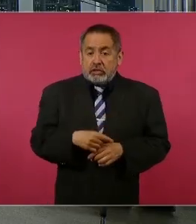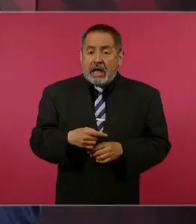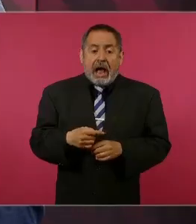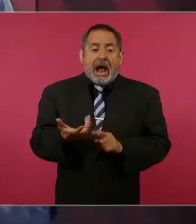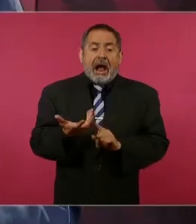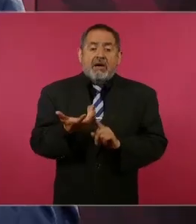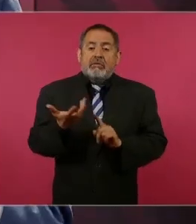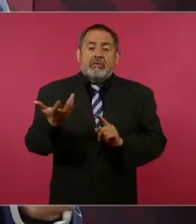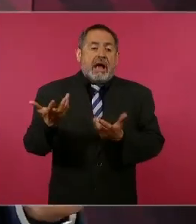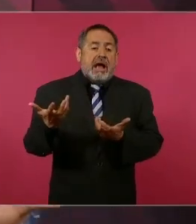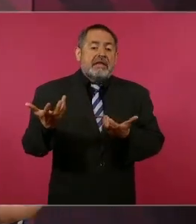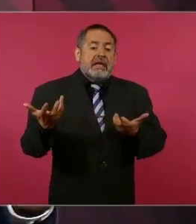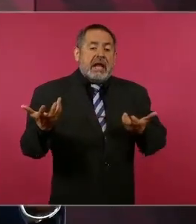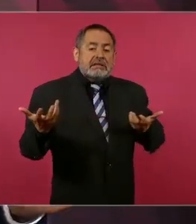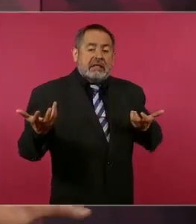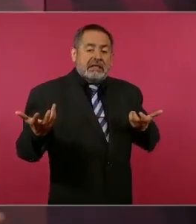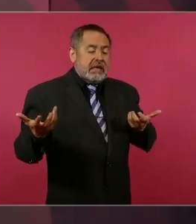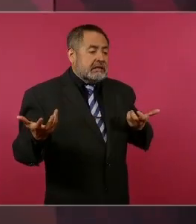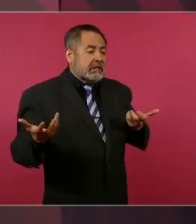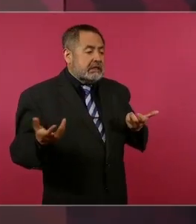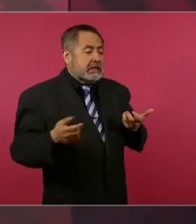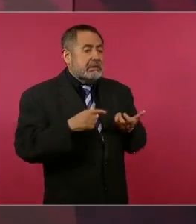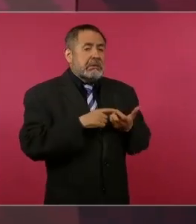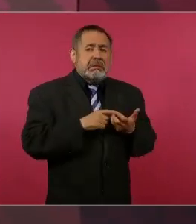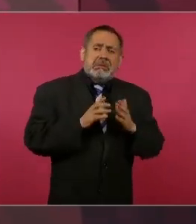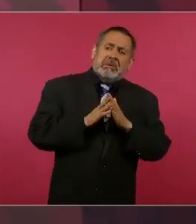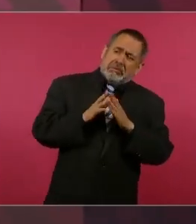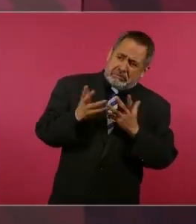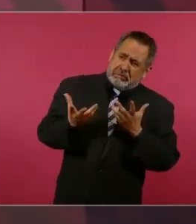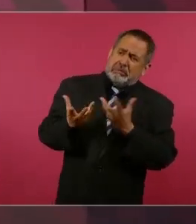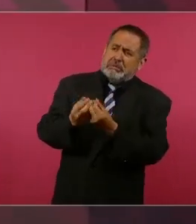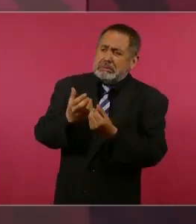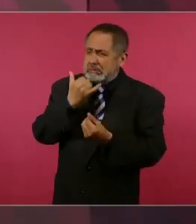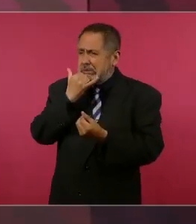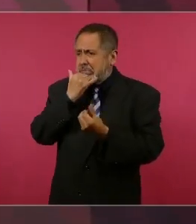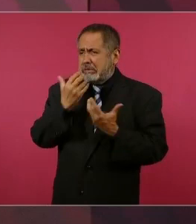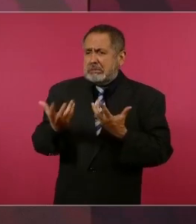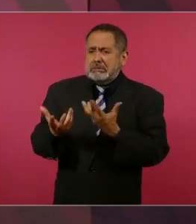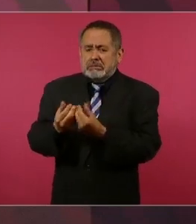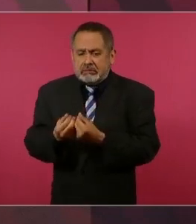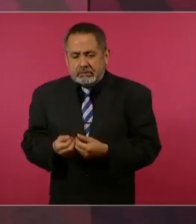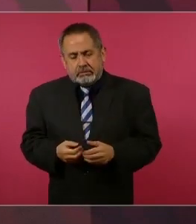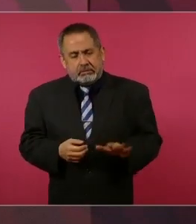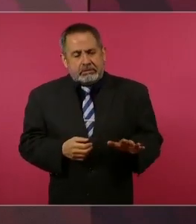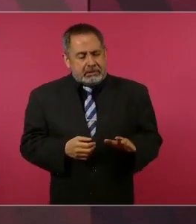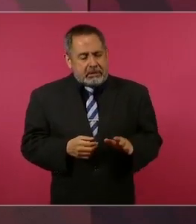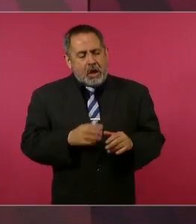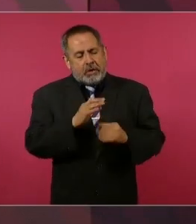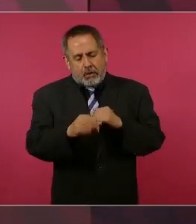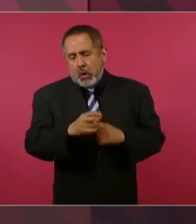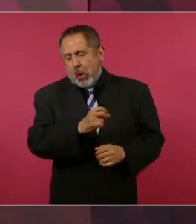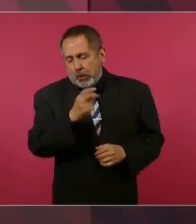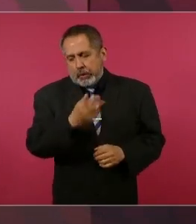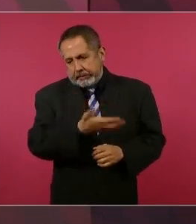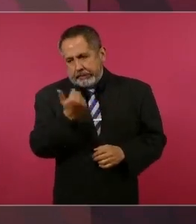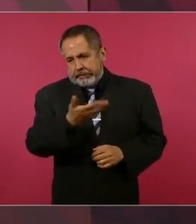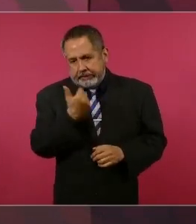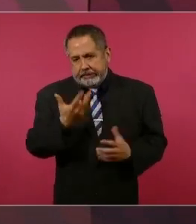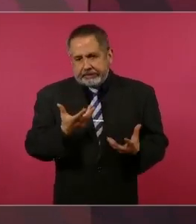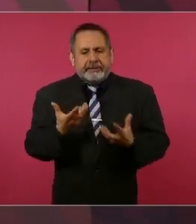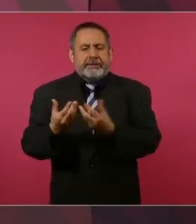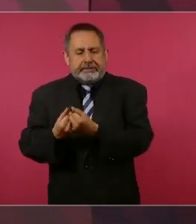y siempre pidiendo que los disculpáramos. Ya al final, ya, bueno, a ver, vengas,